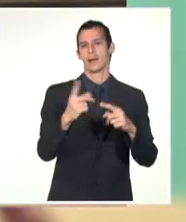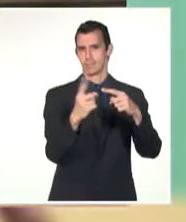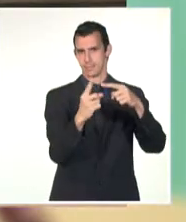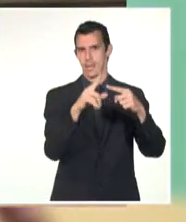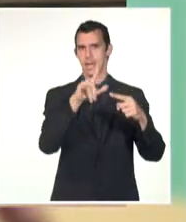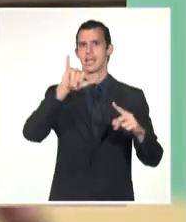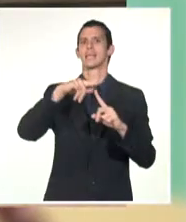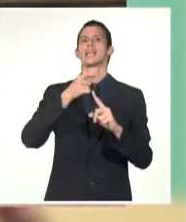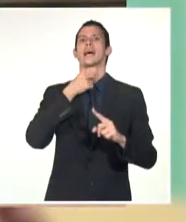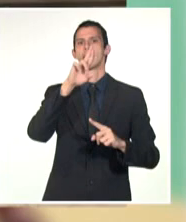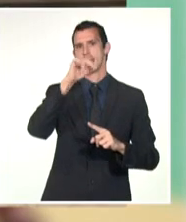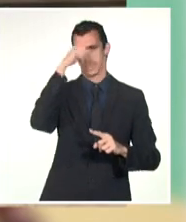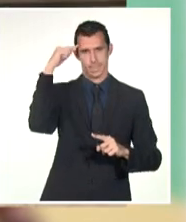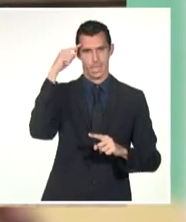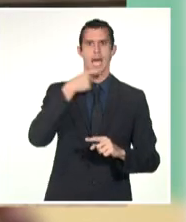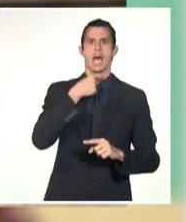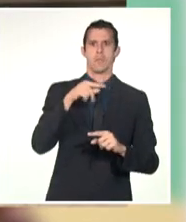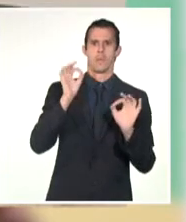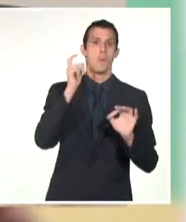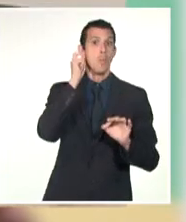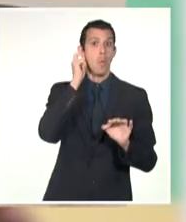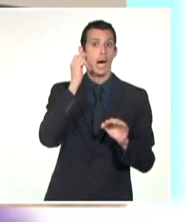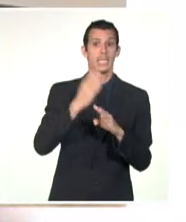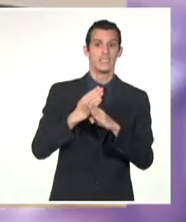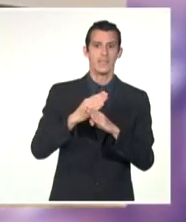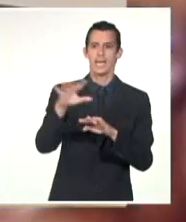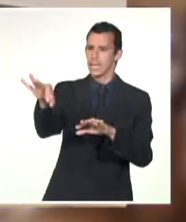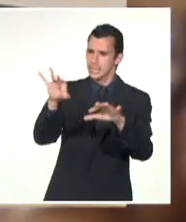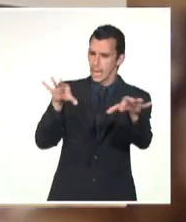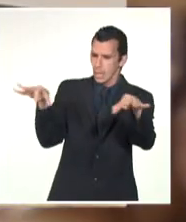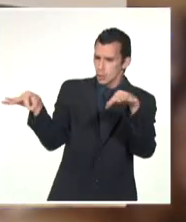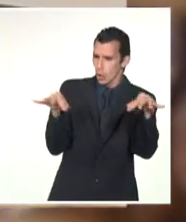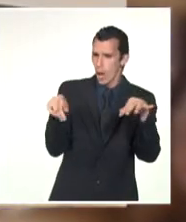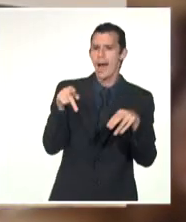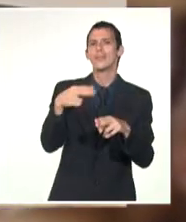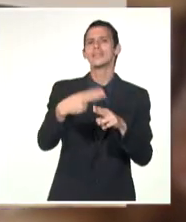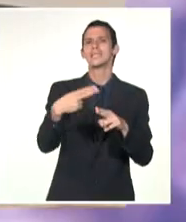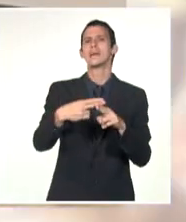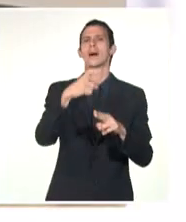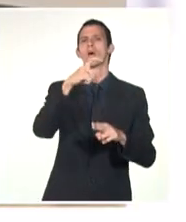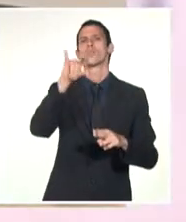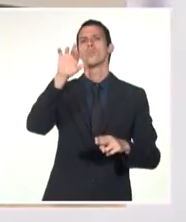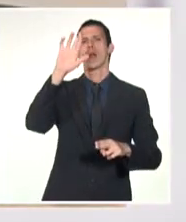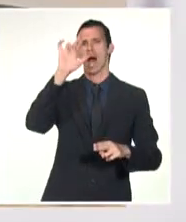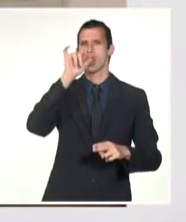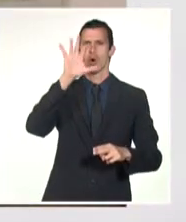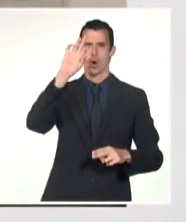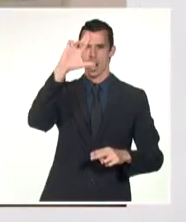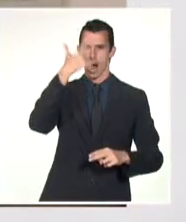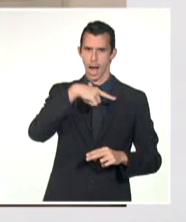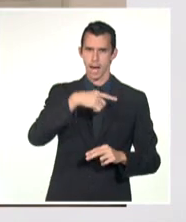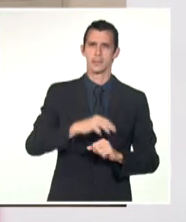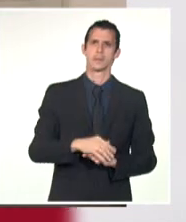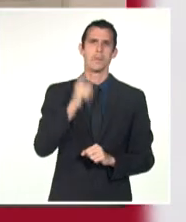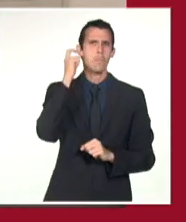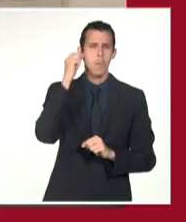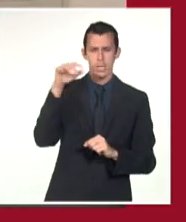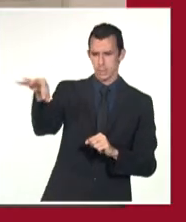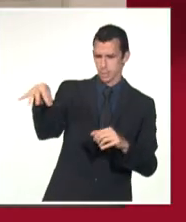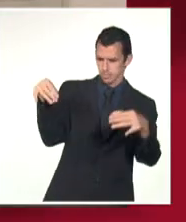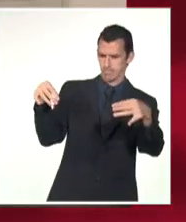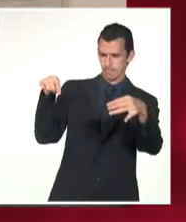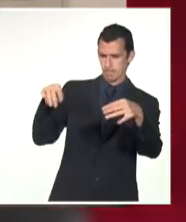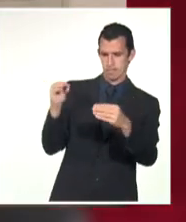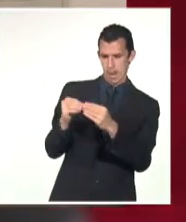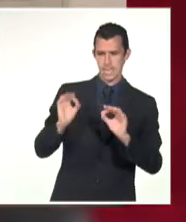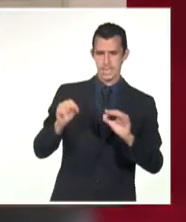significativo de piezas de la colección del Consejo Nacional de las Artes Plásticas. Articuló una muestra coral con autores heterogéneos en cuanto